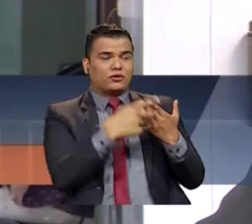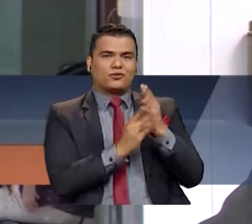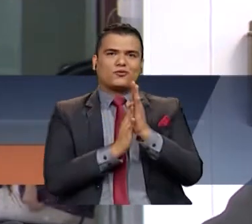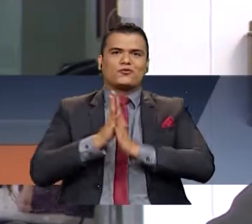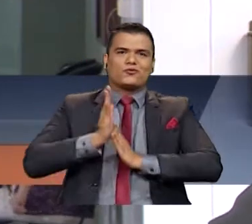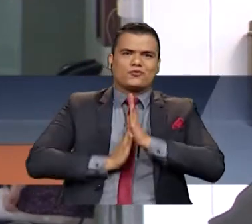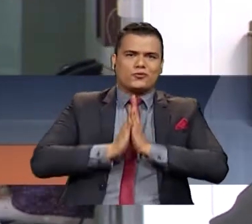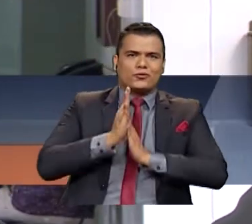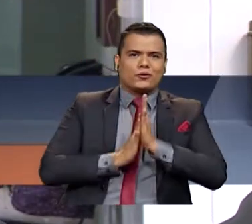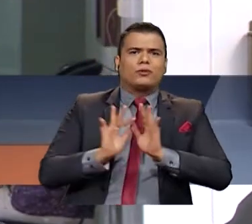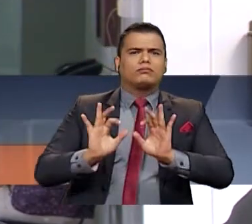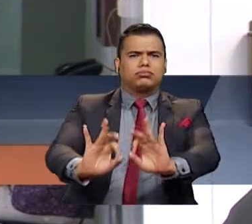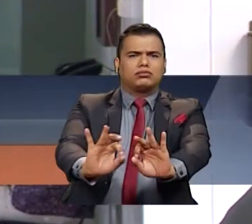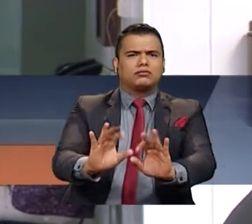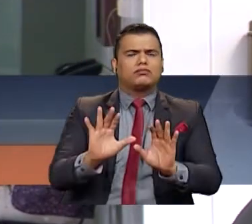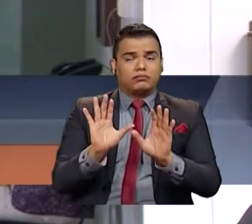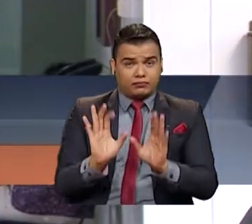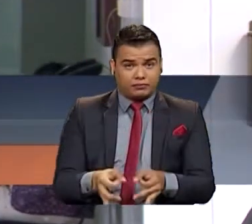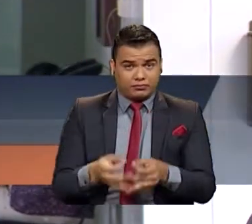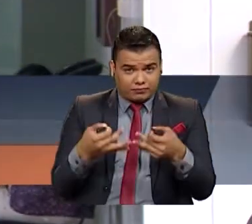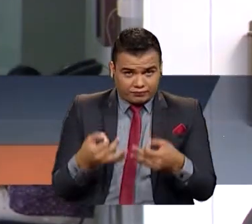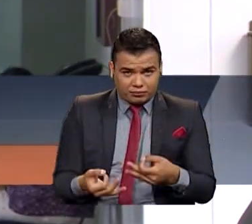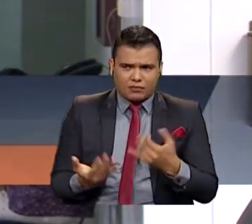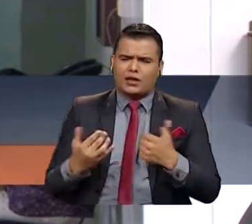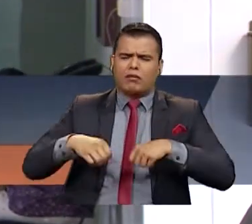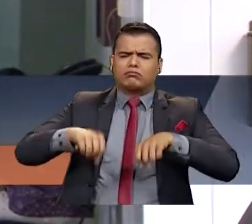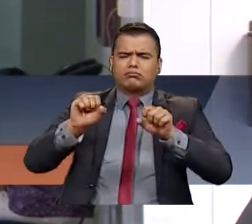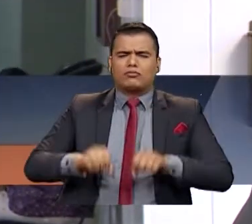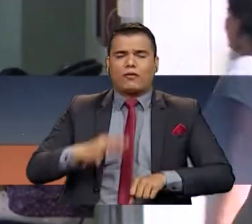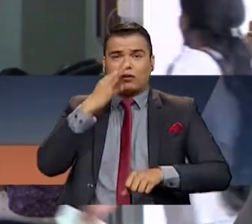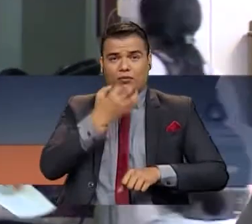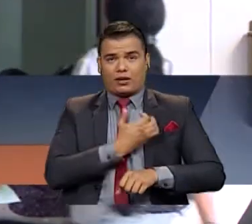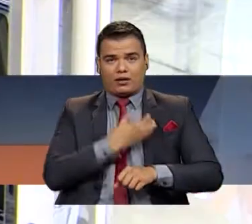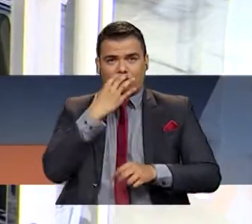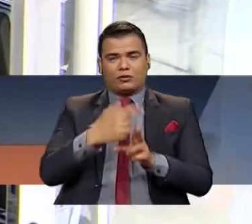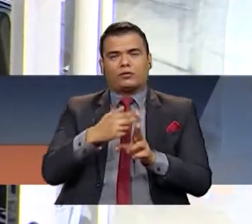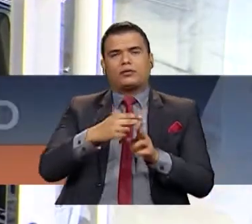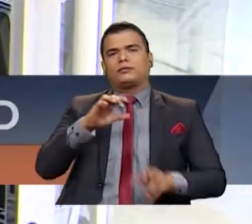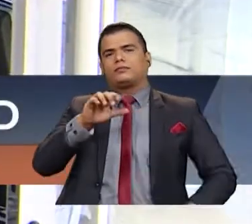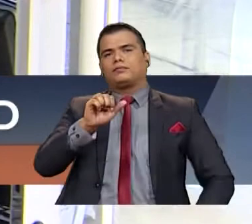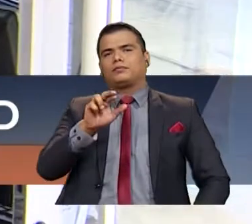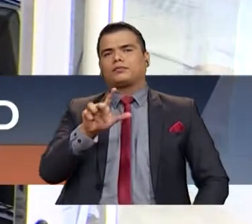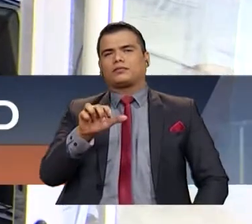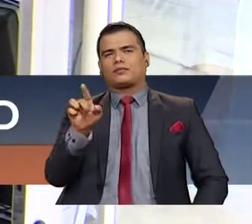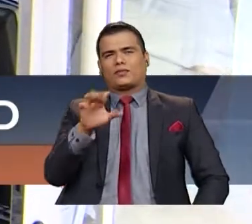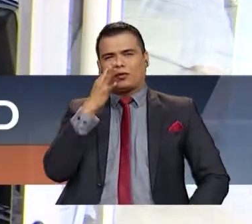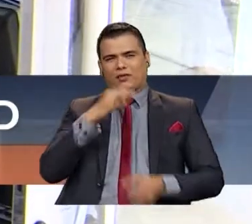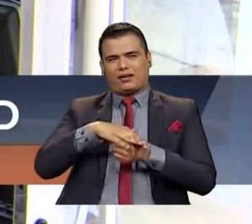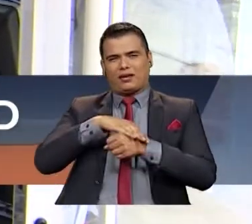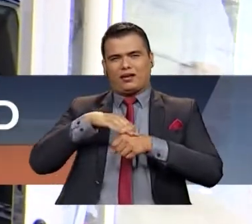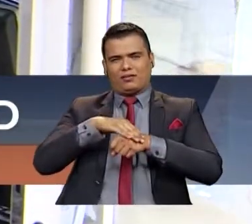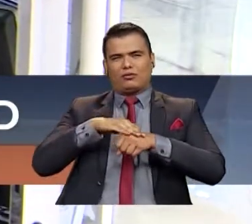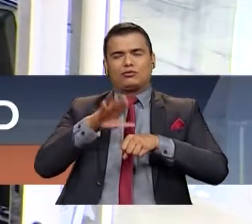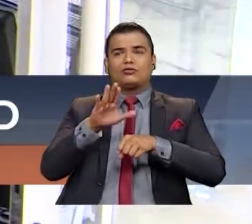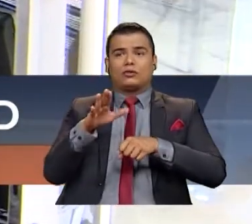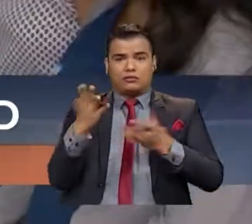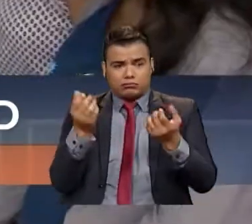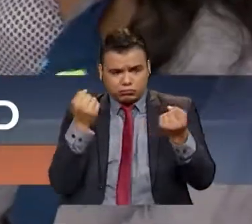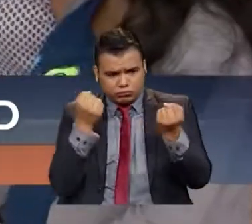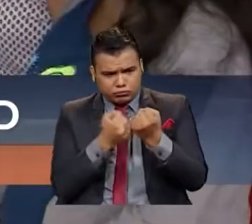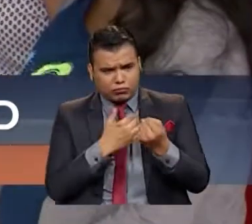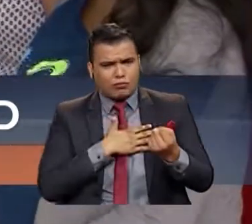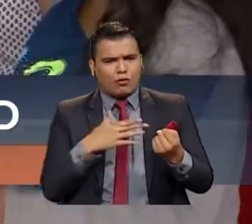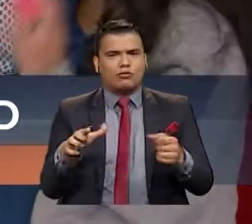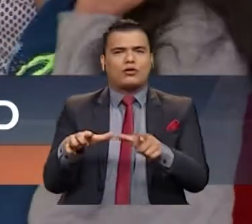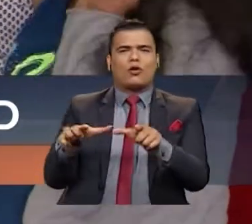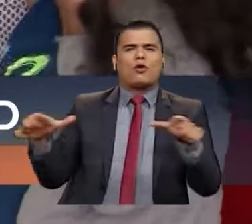ambicioso, el cual está avalado por el señor alcalde, el doctor Carlos Alberto Bejarano, quien ha hecho un aporte de un